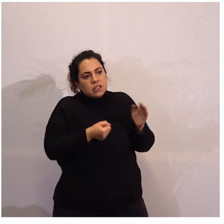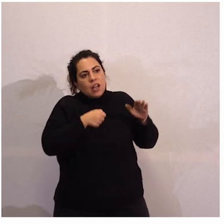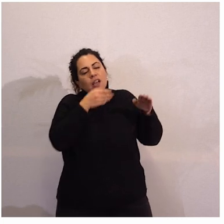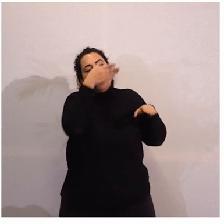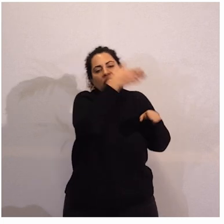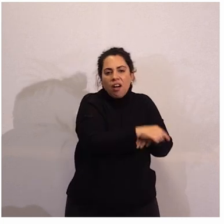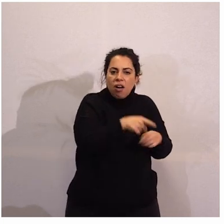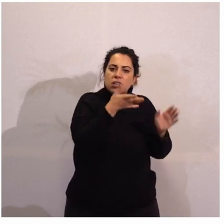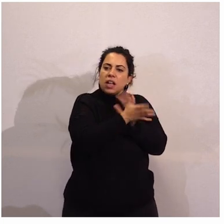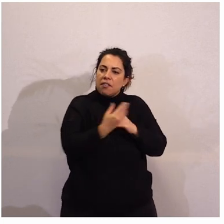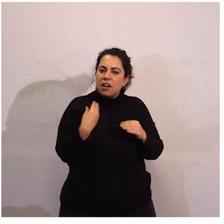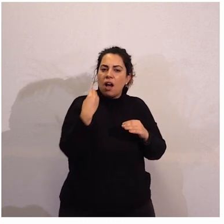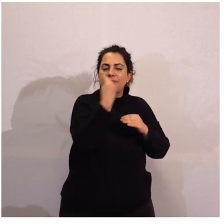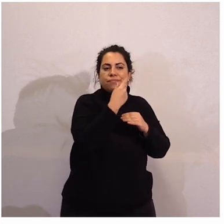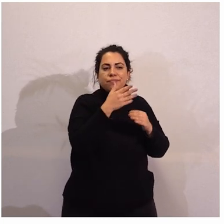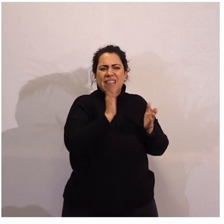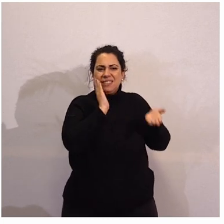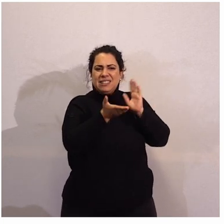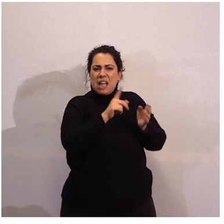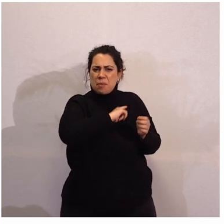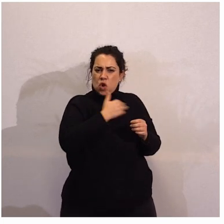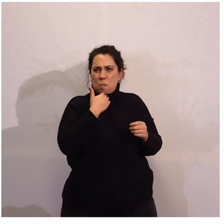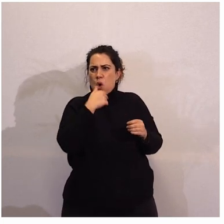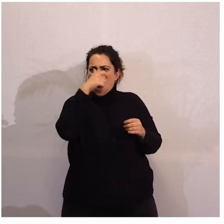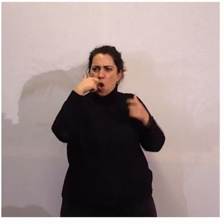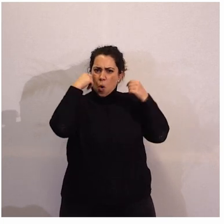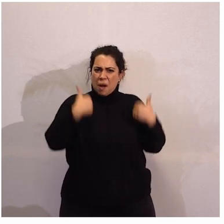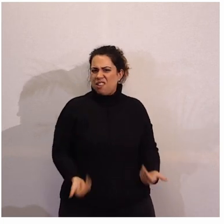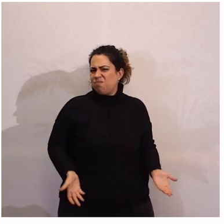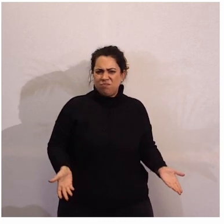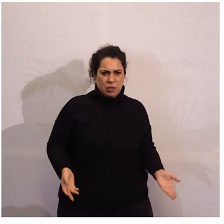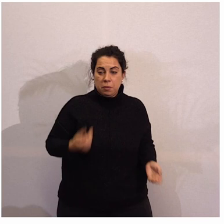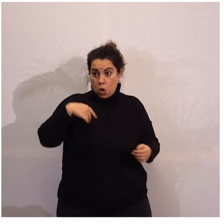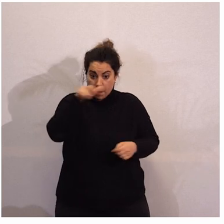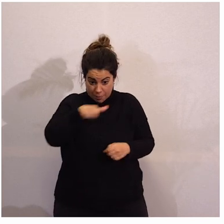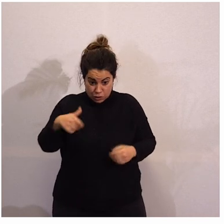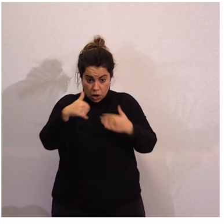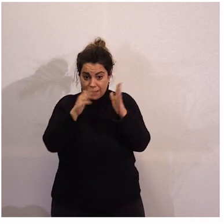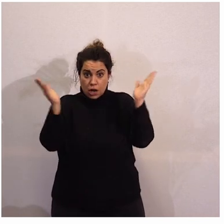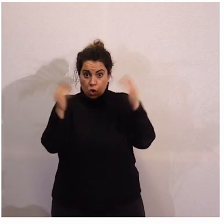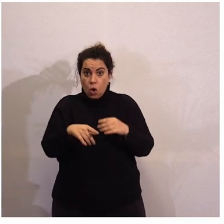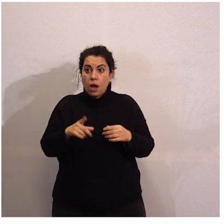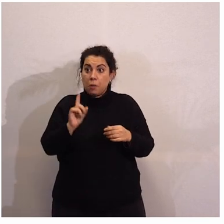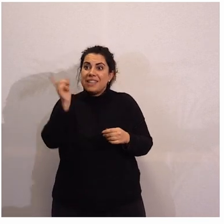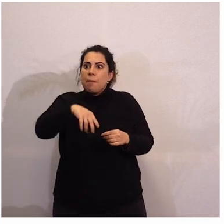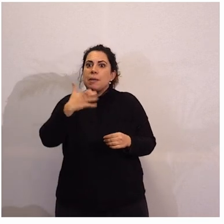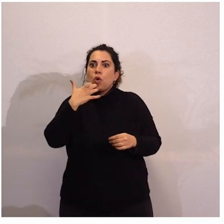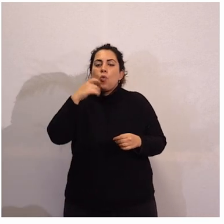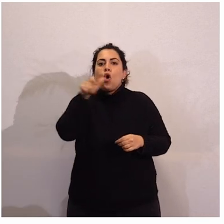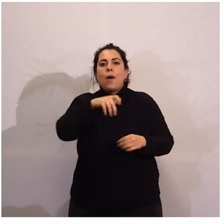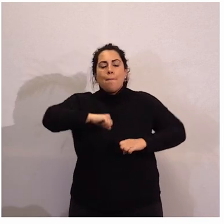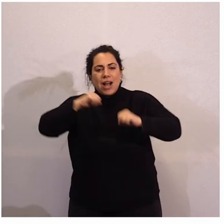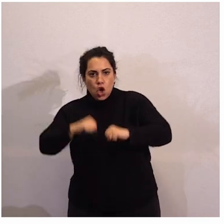no se nos trata como seres humanos. No solo nos pasa a los sin hogar, también pasa a los ancianos,